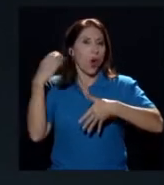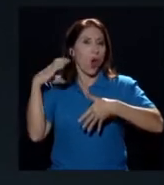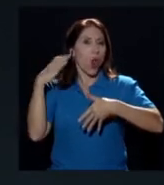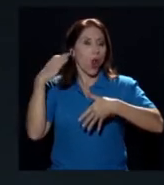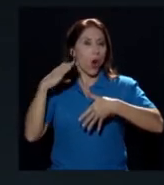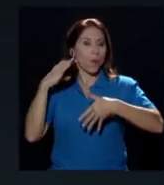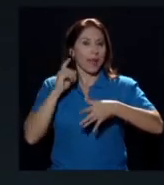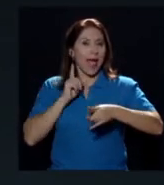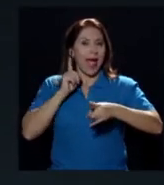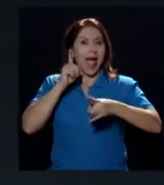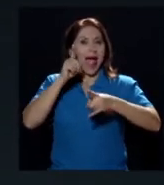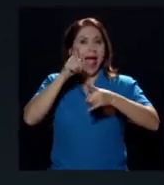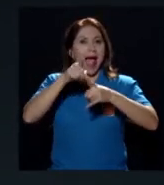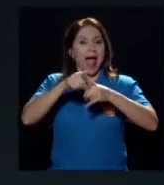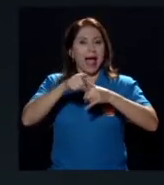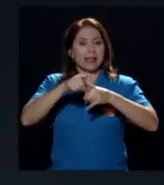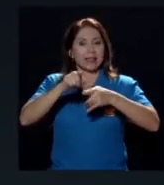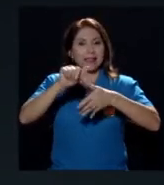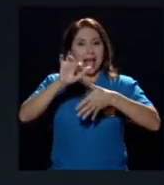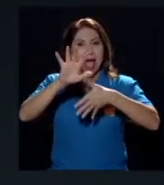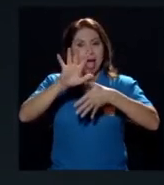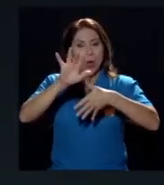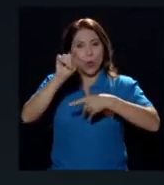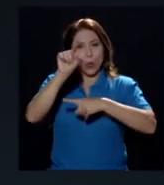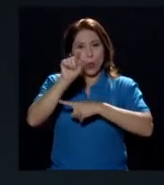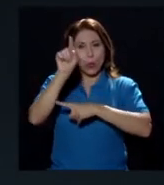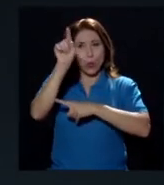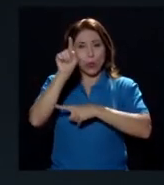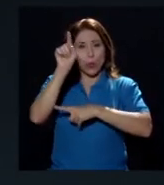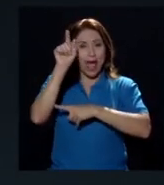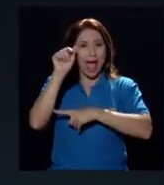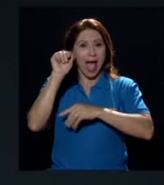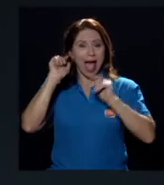manera que ahí hay un tema